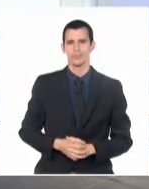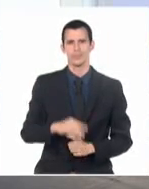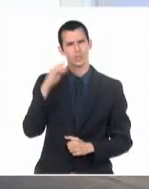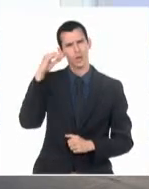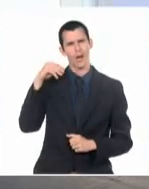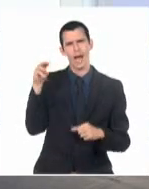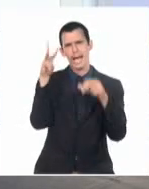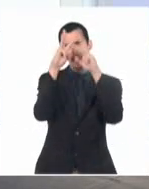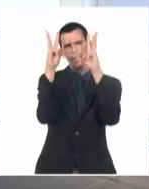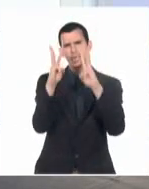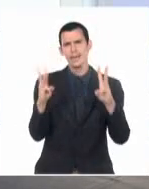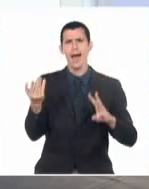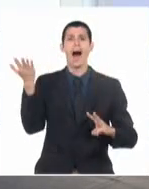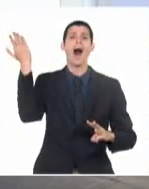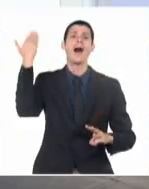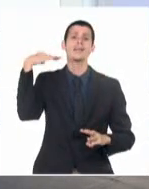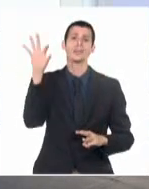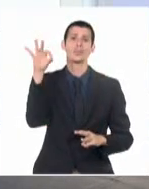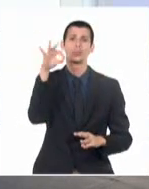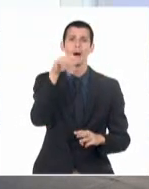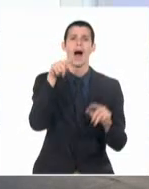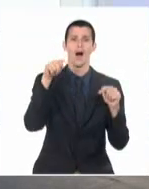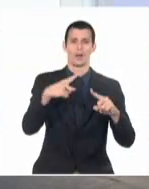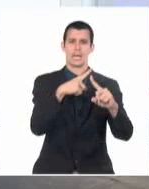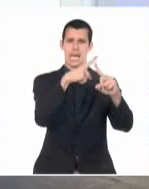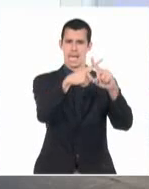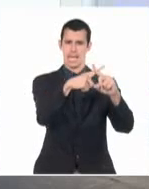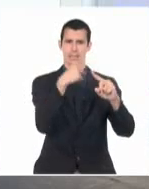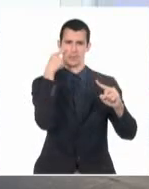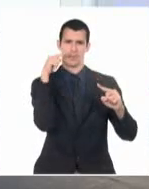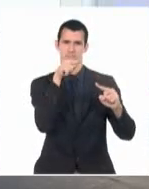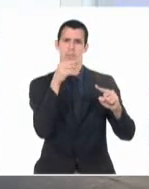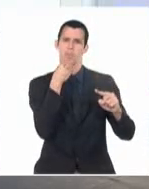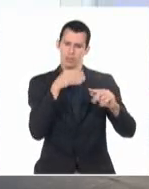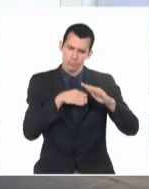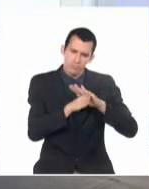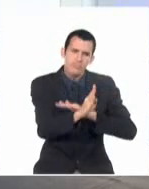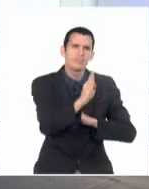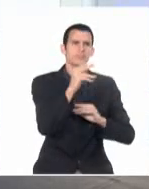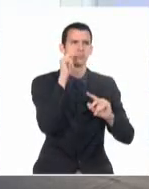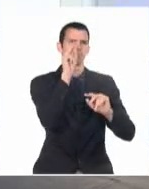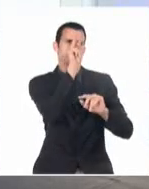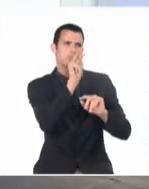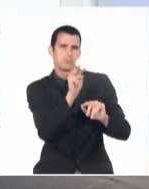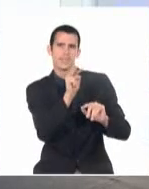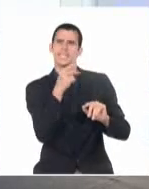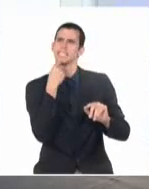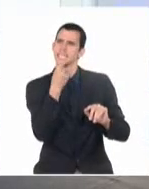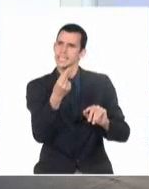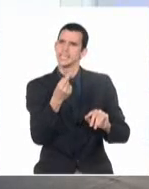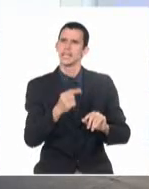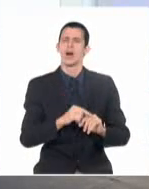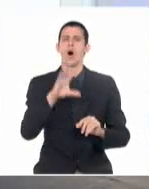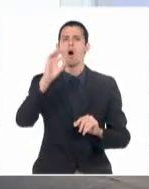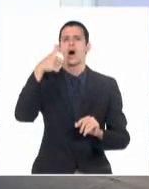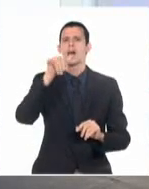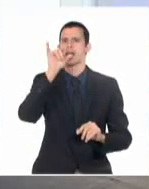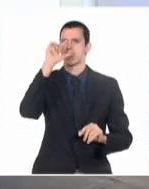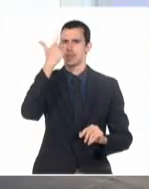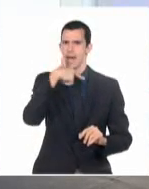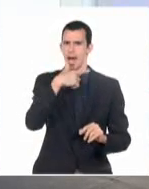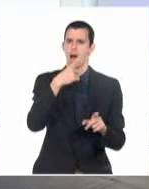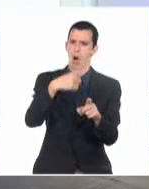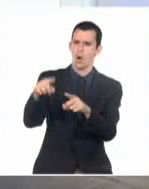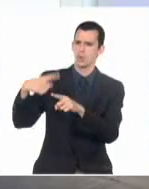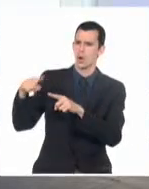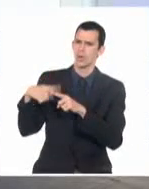Nacional. Por su parte, el secretario de Organización del Comité Central del Partido, Roberto Morales Ojeda, reconoció en su cuenta en X a